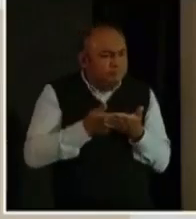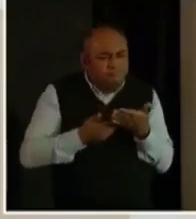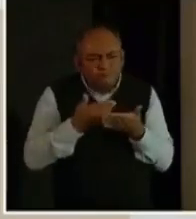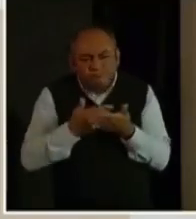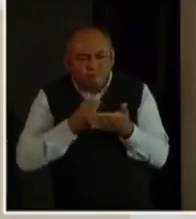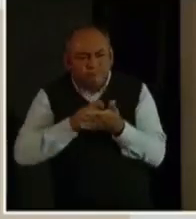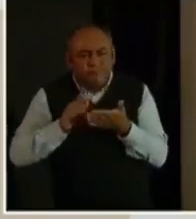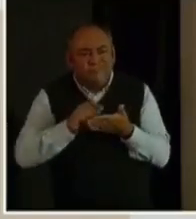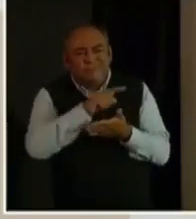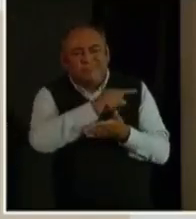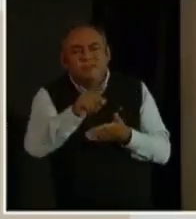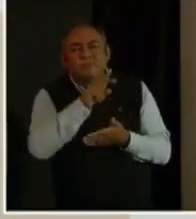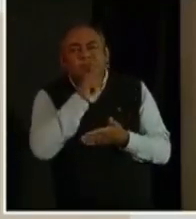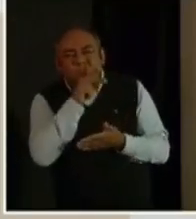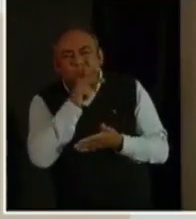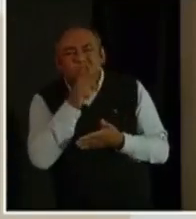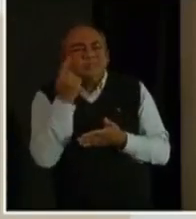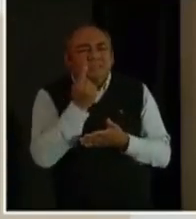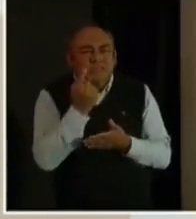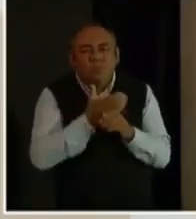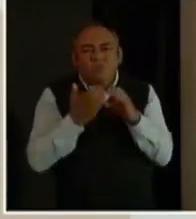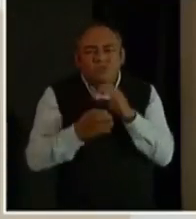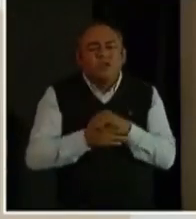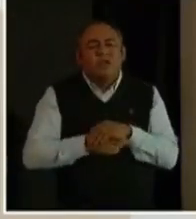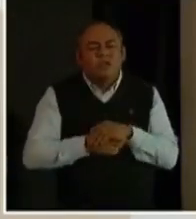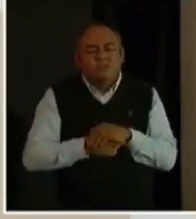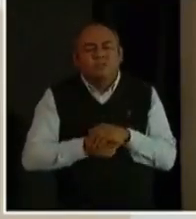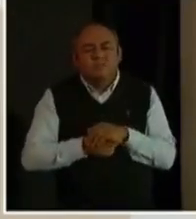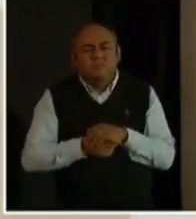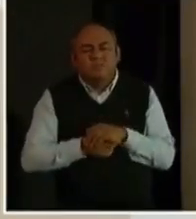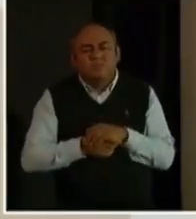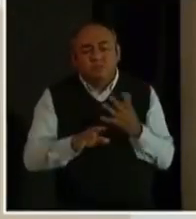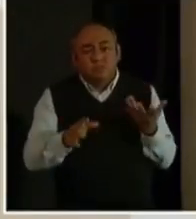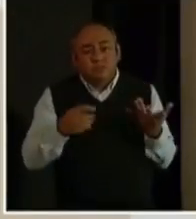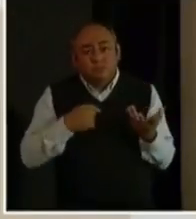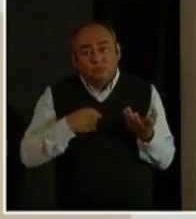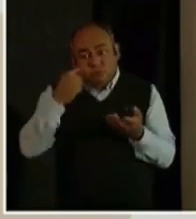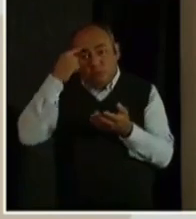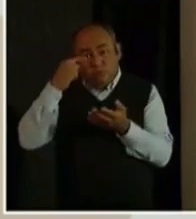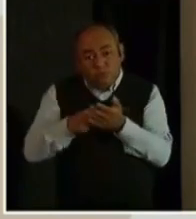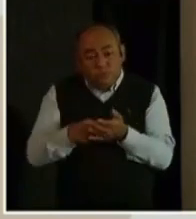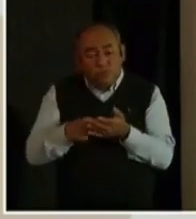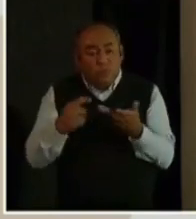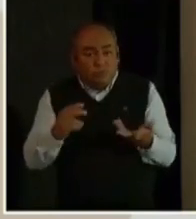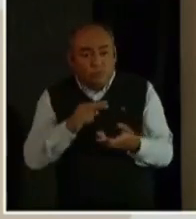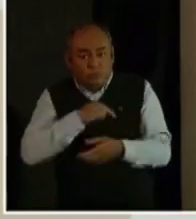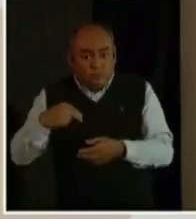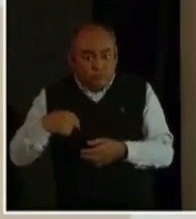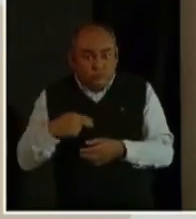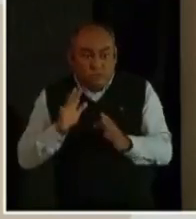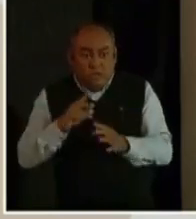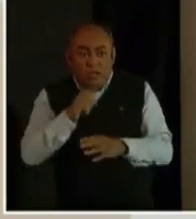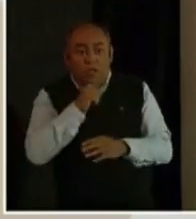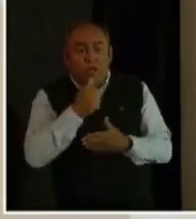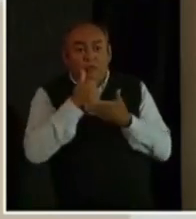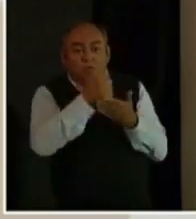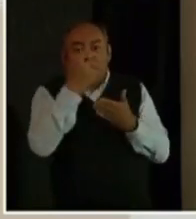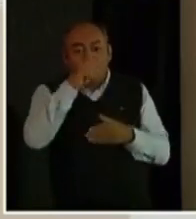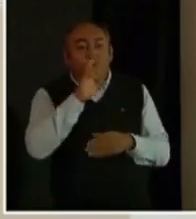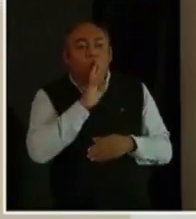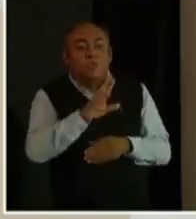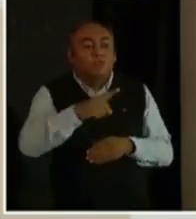a fin de brindar información precisa resolver dudas y compartir con los vecinos los alcances de las tres nuevas líneas del metro